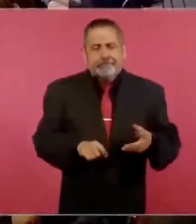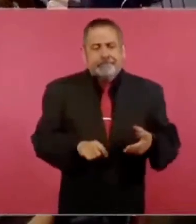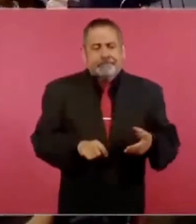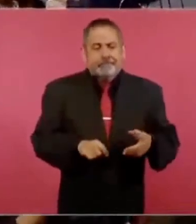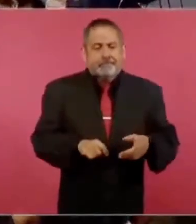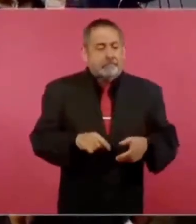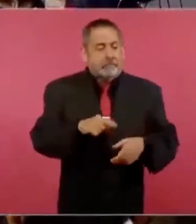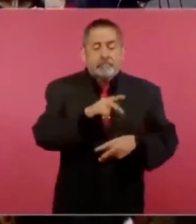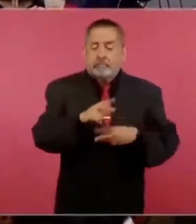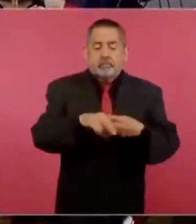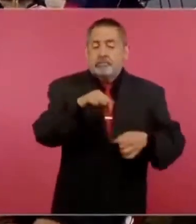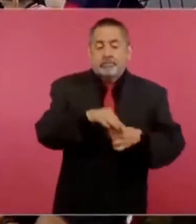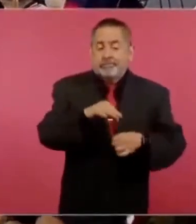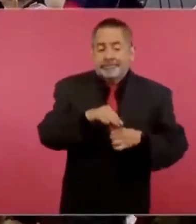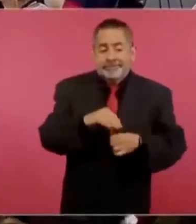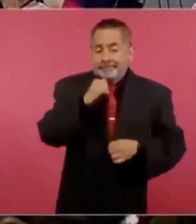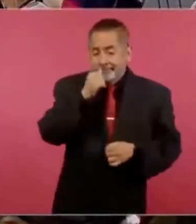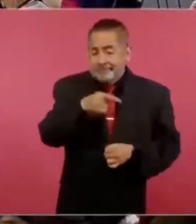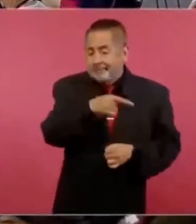no votó